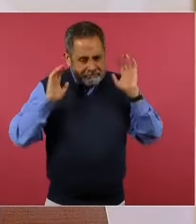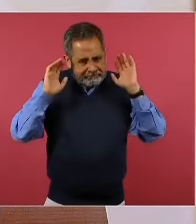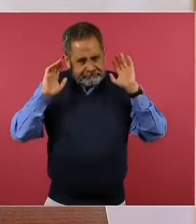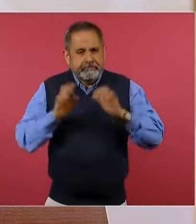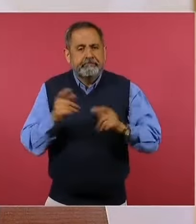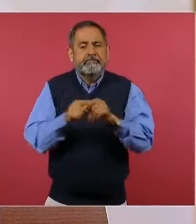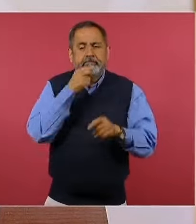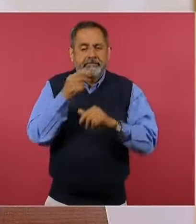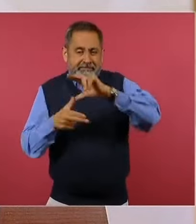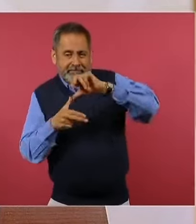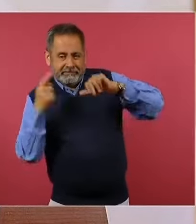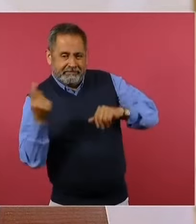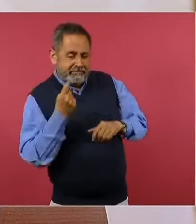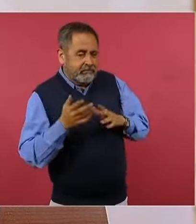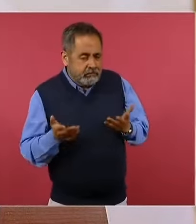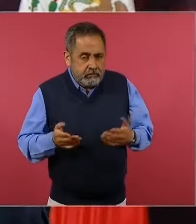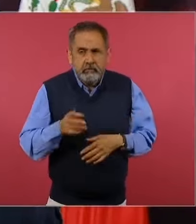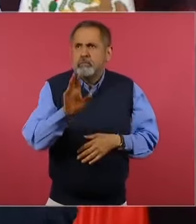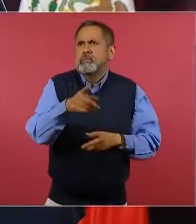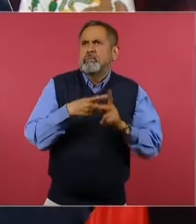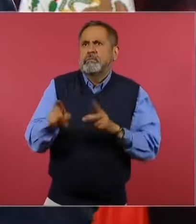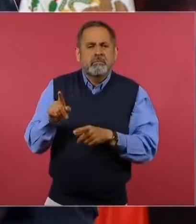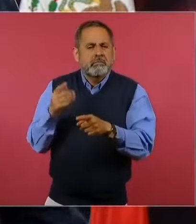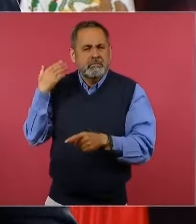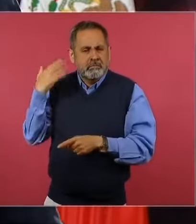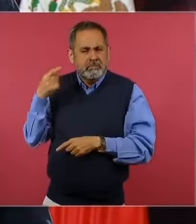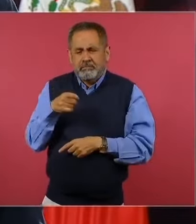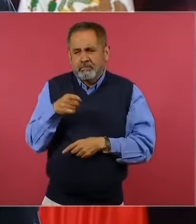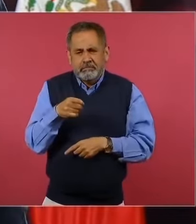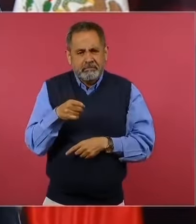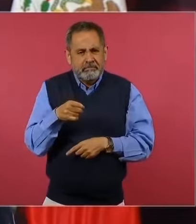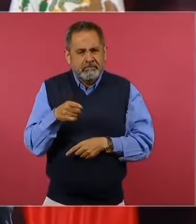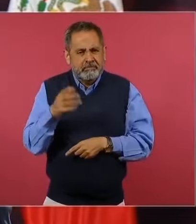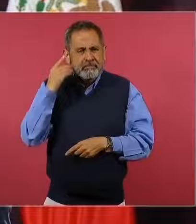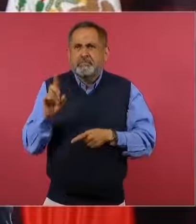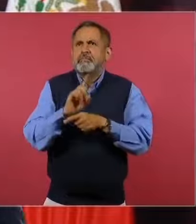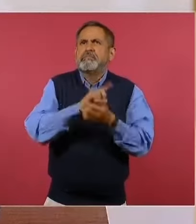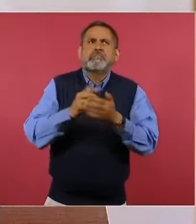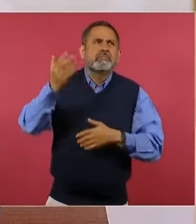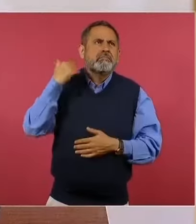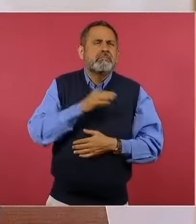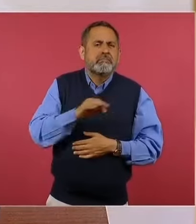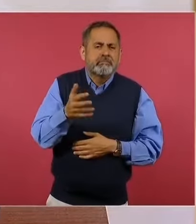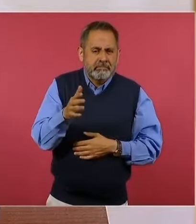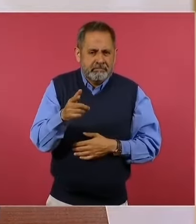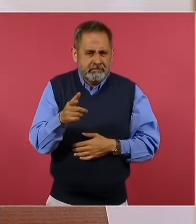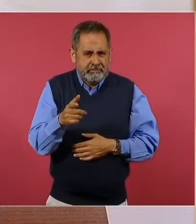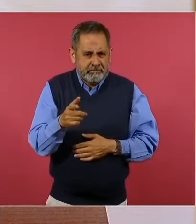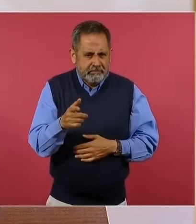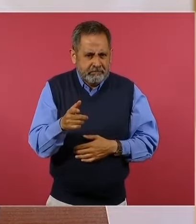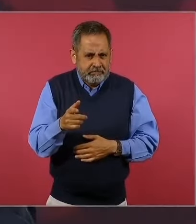más. Porque empezó a hablarse del huracán desde hace,